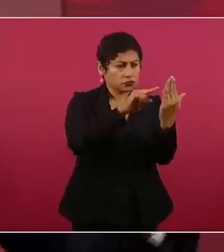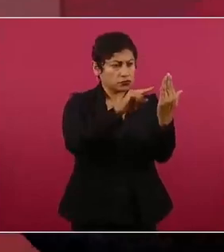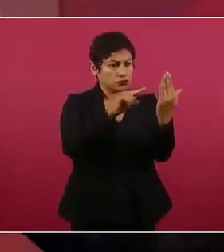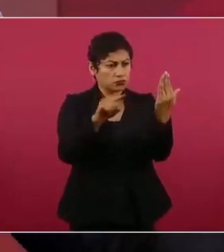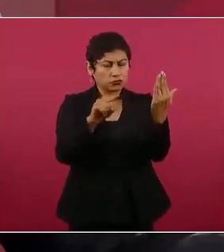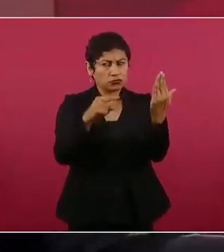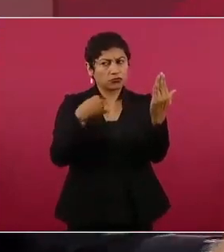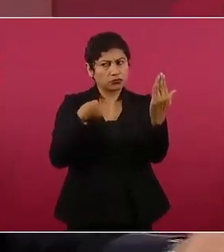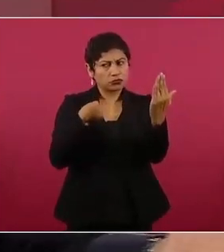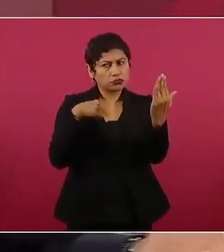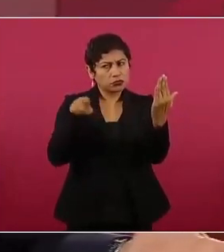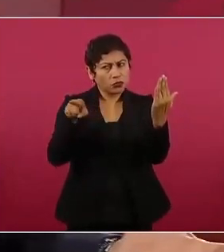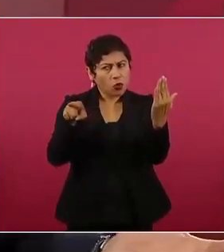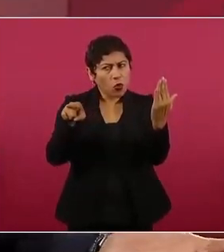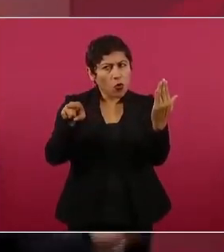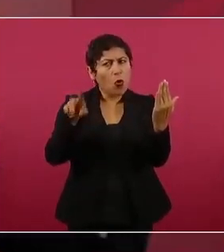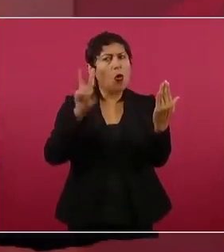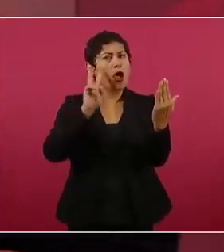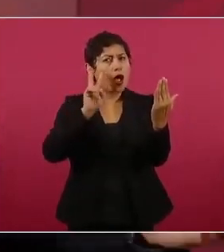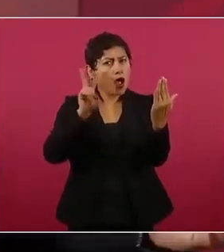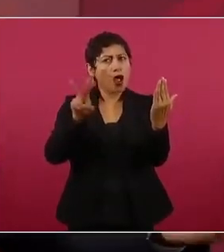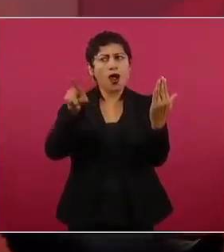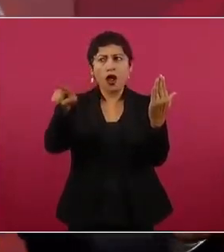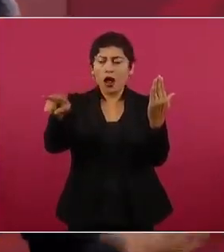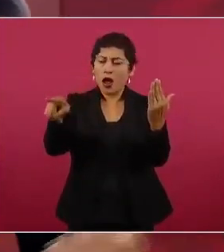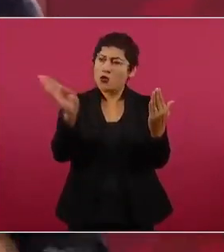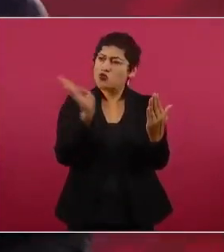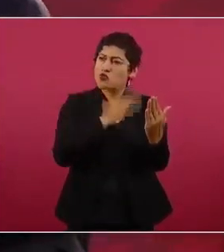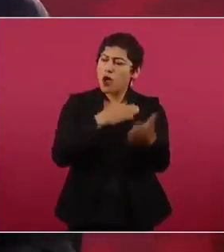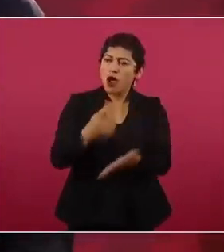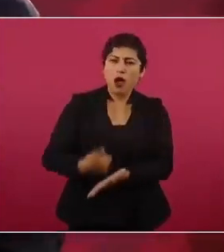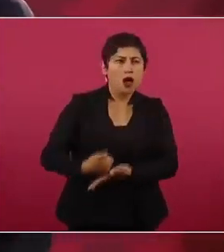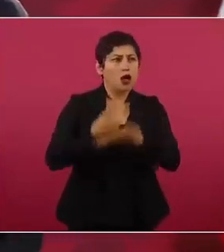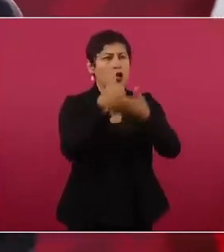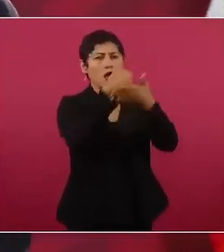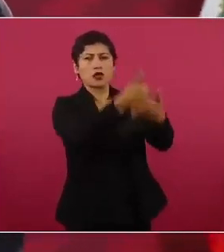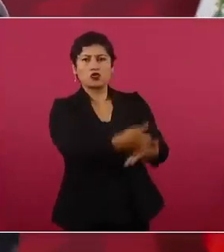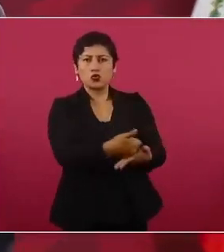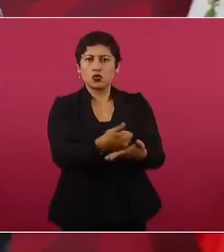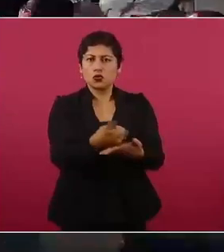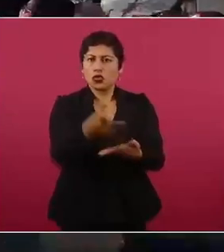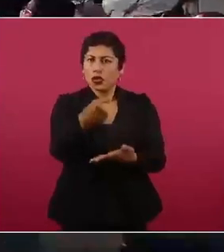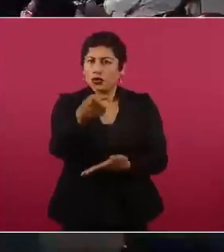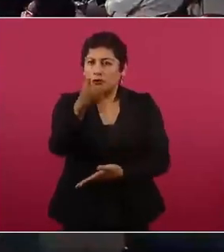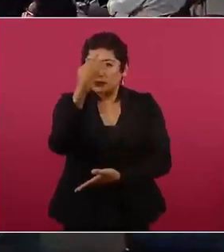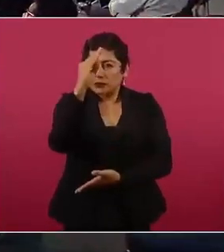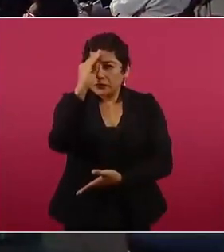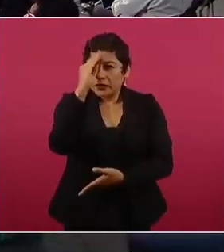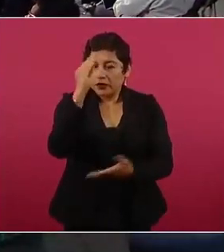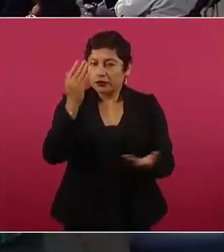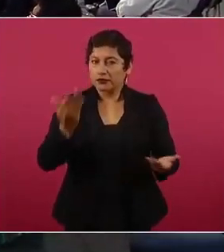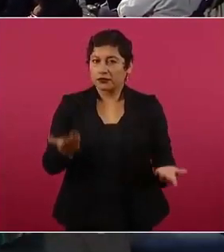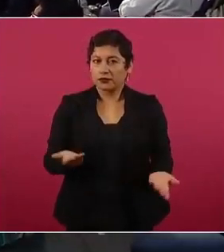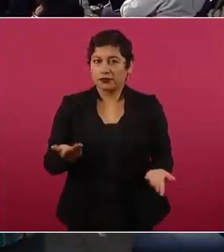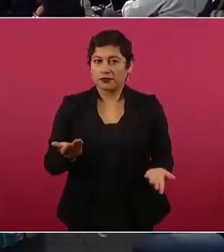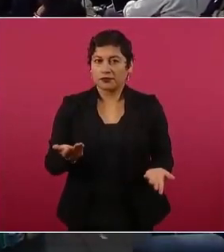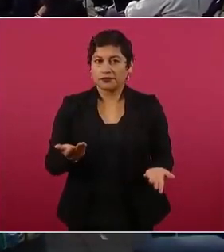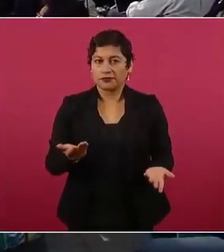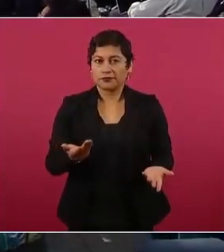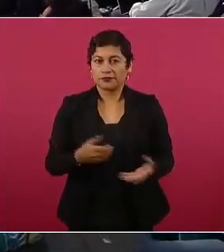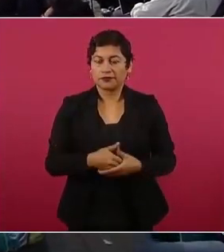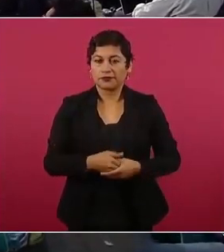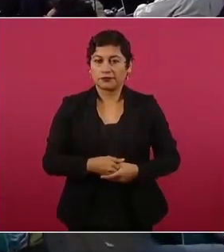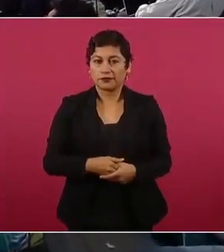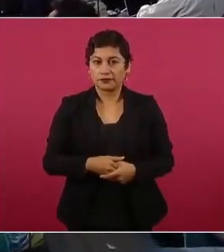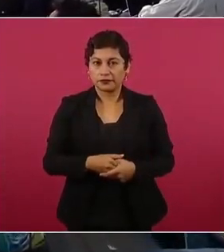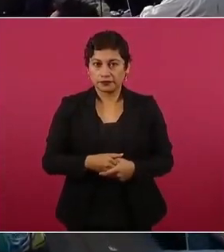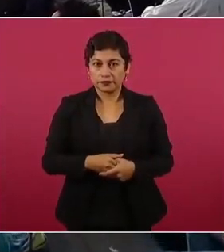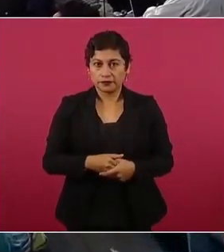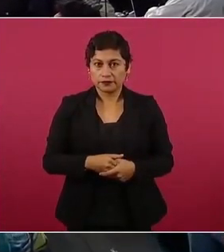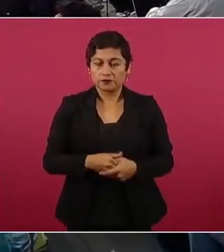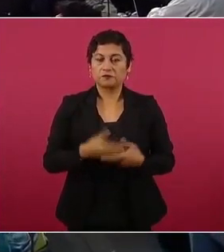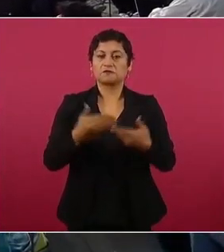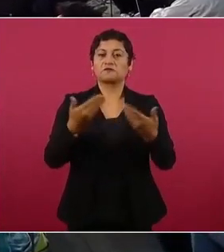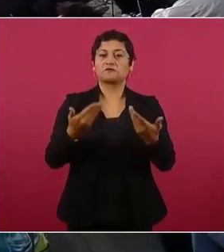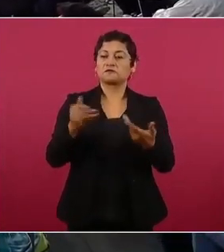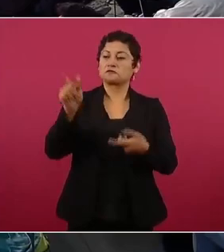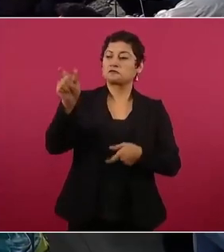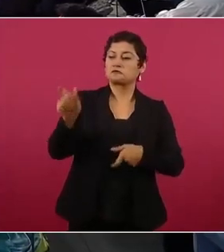le